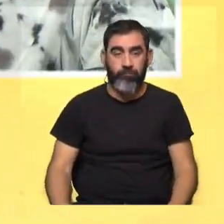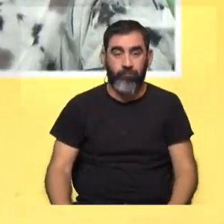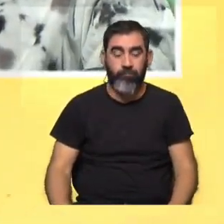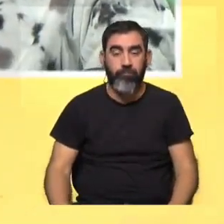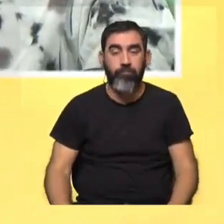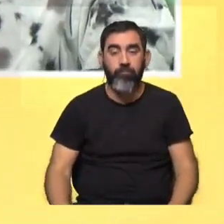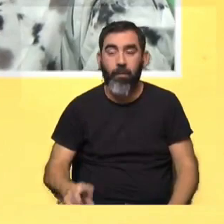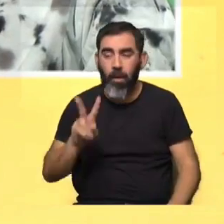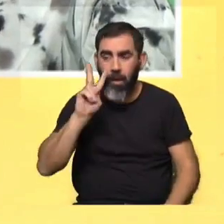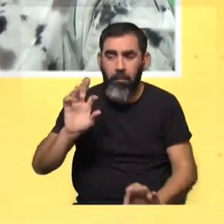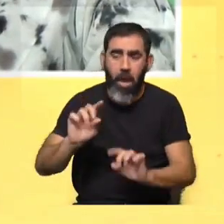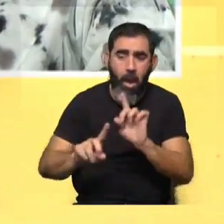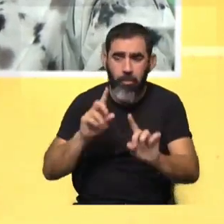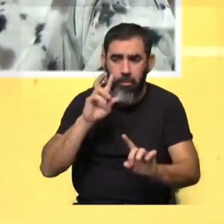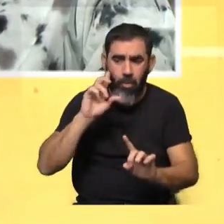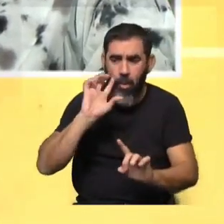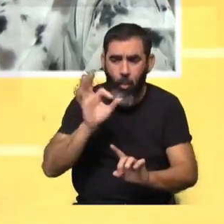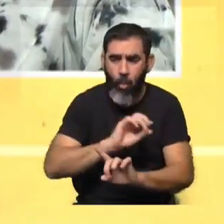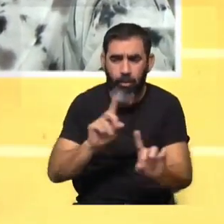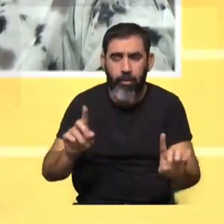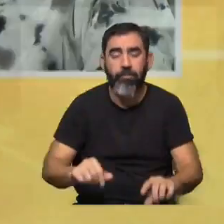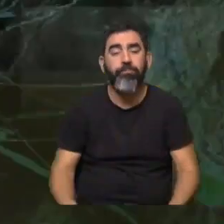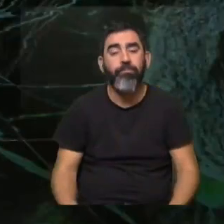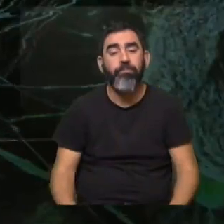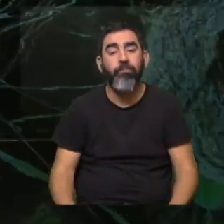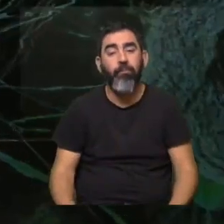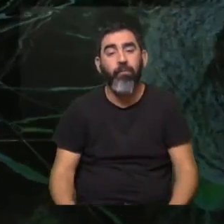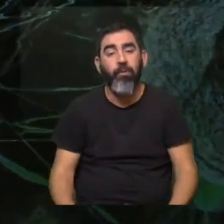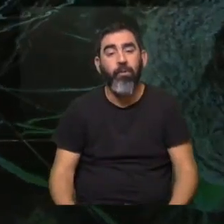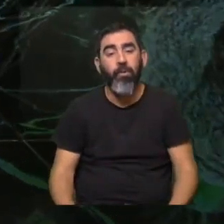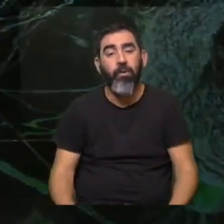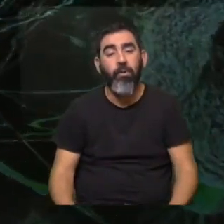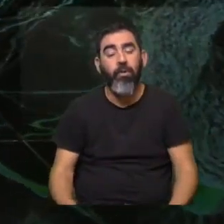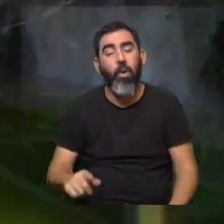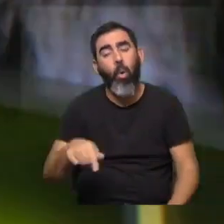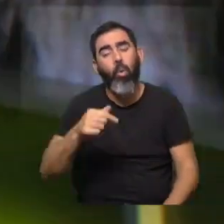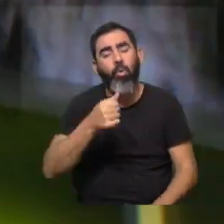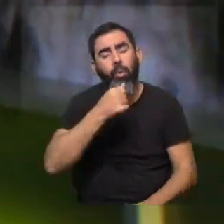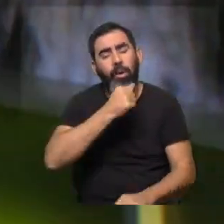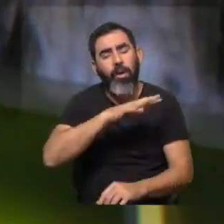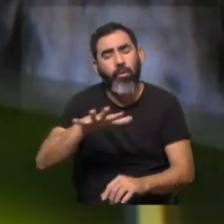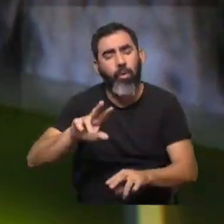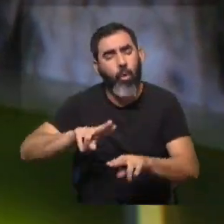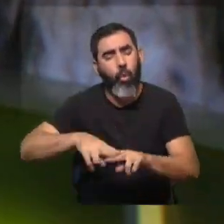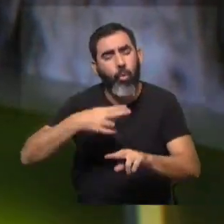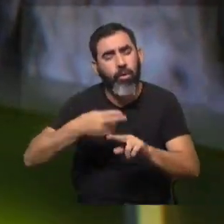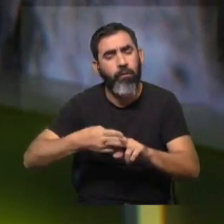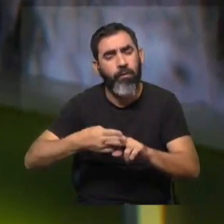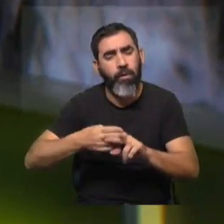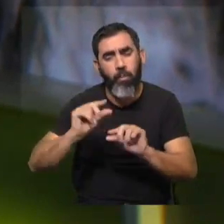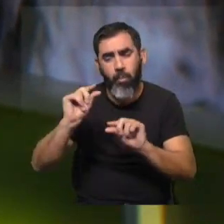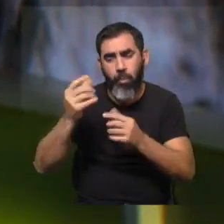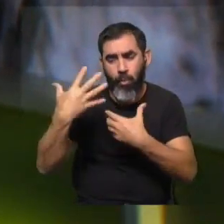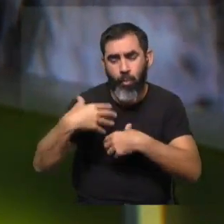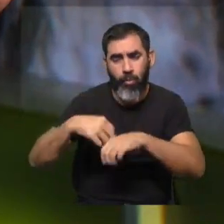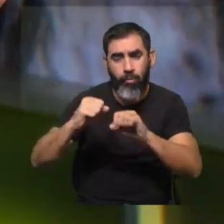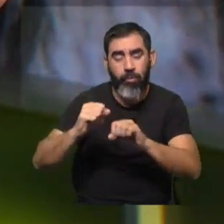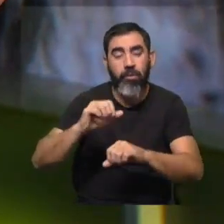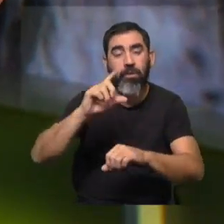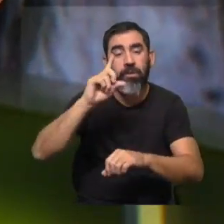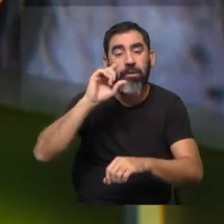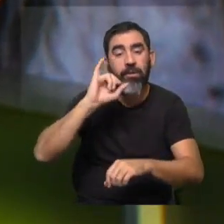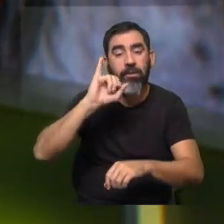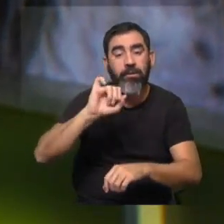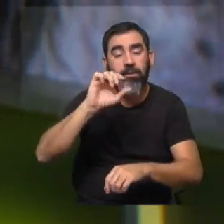importante y a valorar. Paso a uno que, si yo no entendí mal la historia, lo volvimos a encontrar en territorio hace poco, ¿no?, que es el yaguarundí.